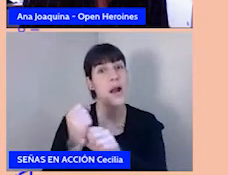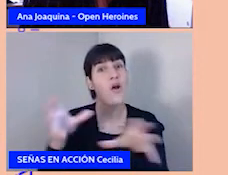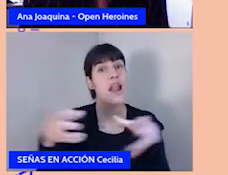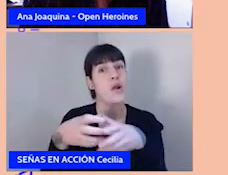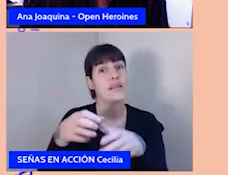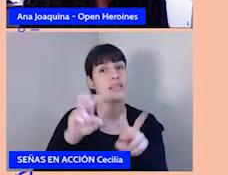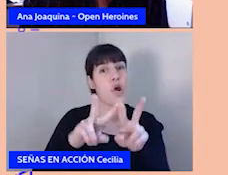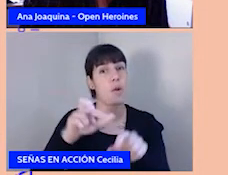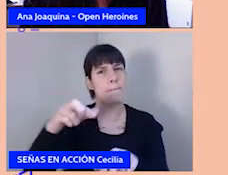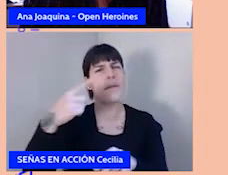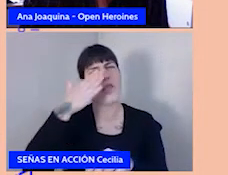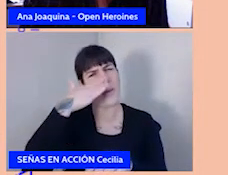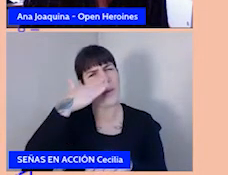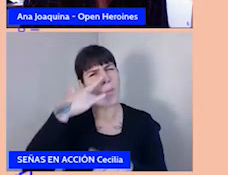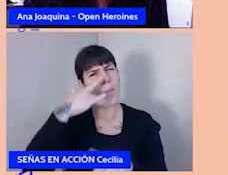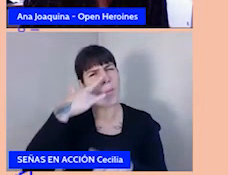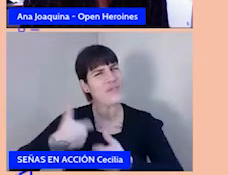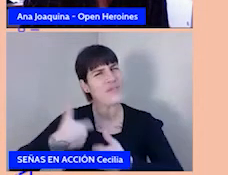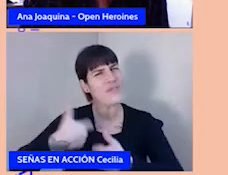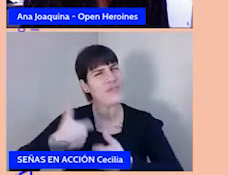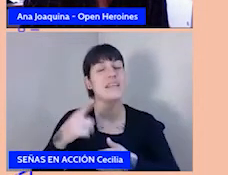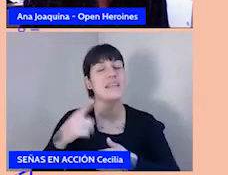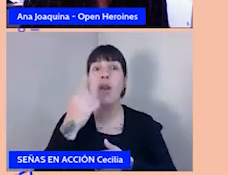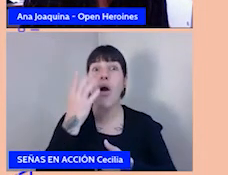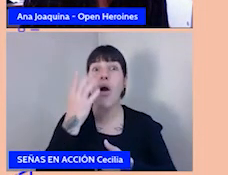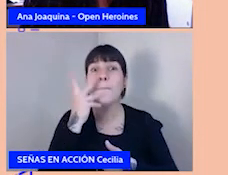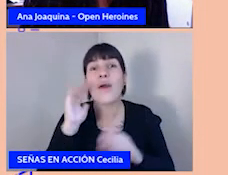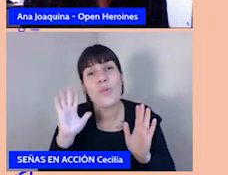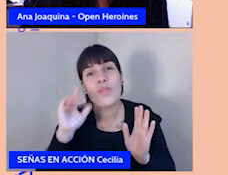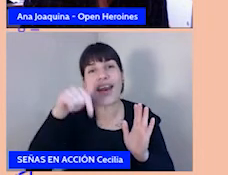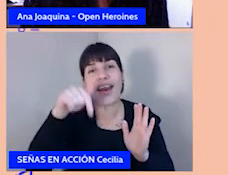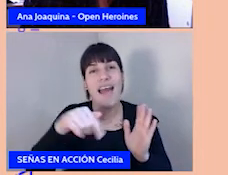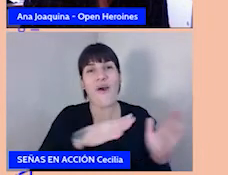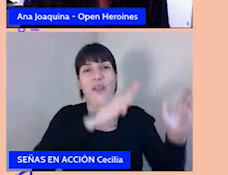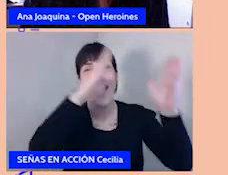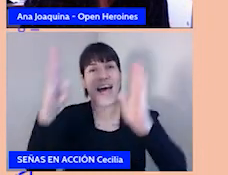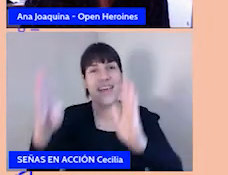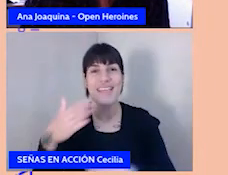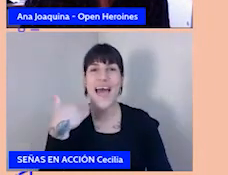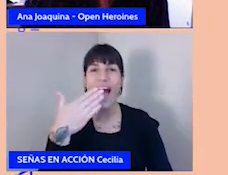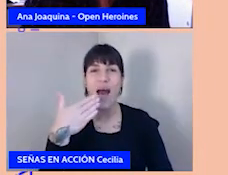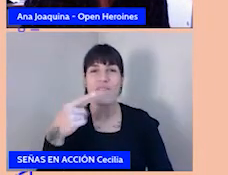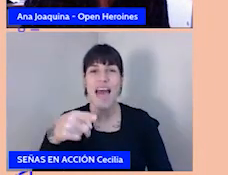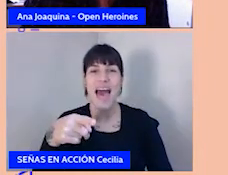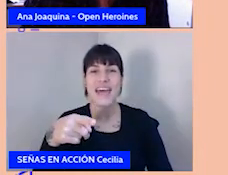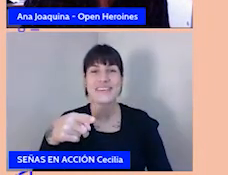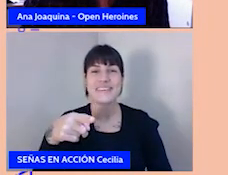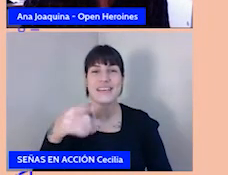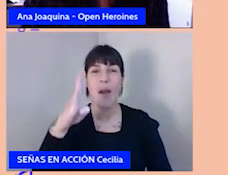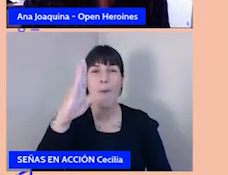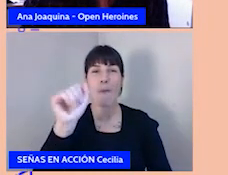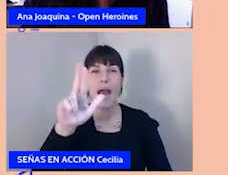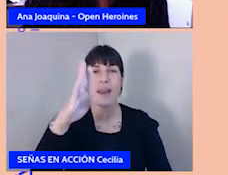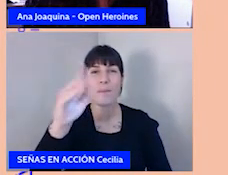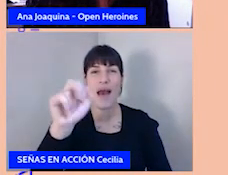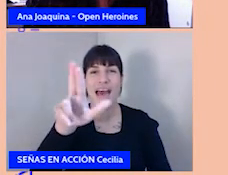a profundizar un poquito, pero me gustaría ahora darle la palabra a Bárbara para que nos cuente